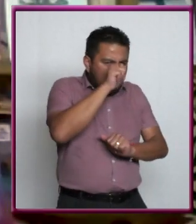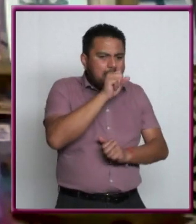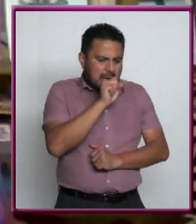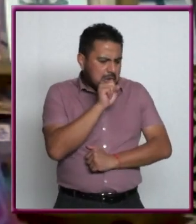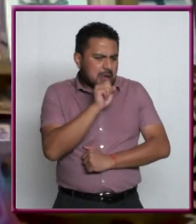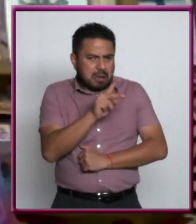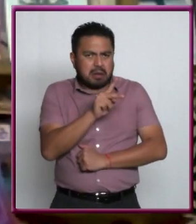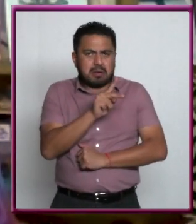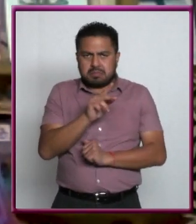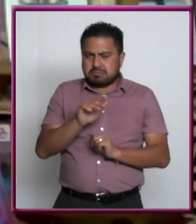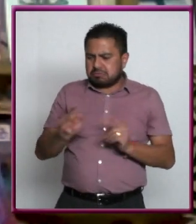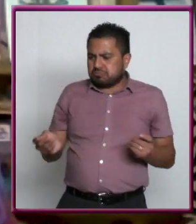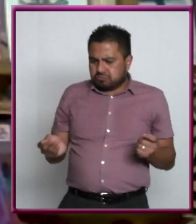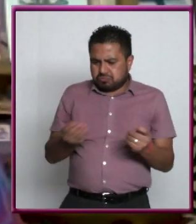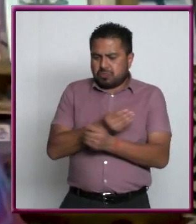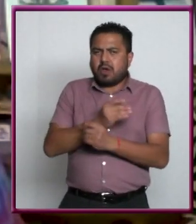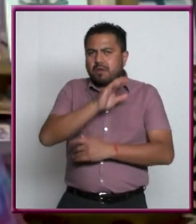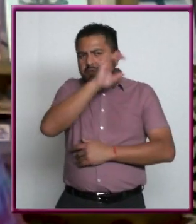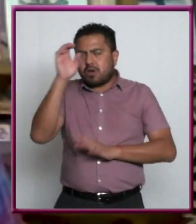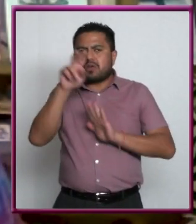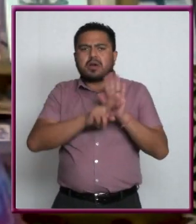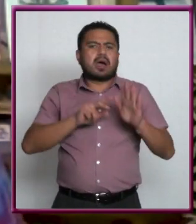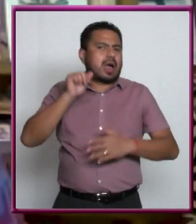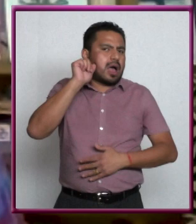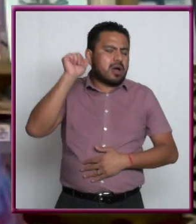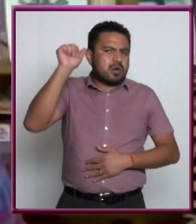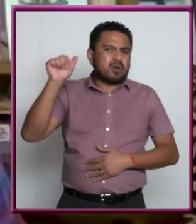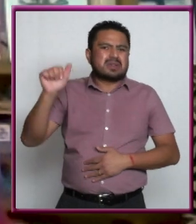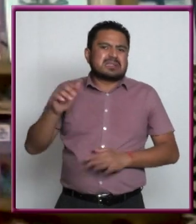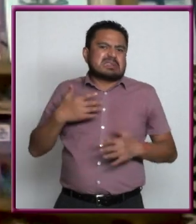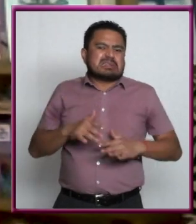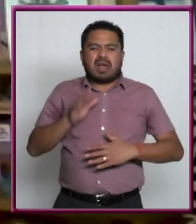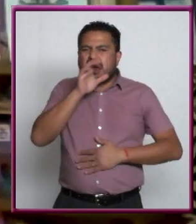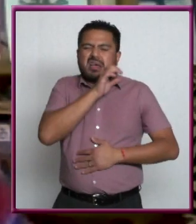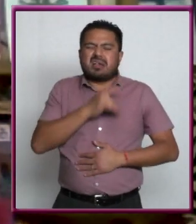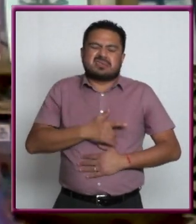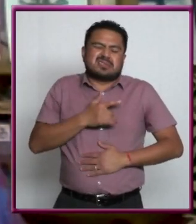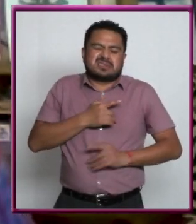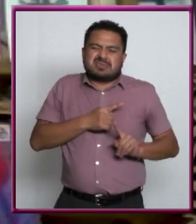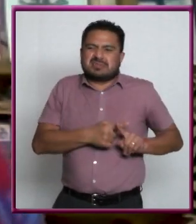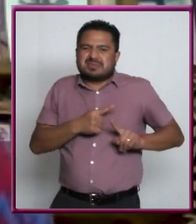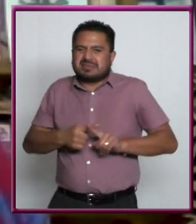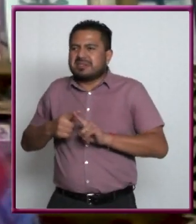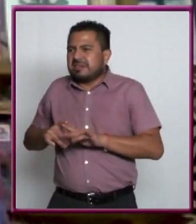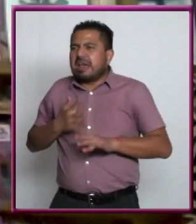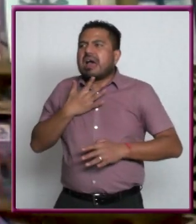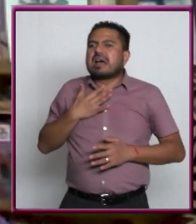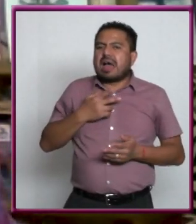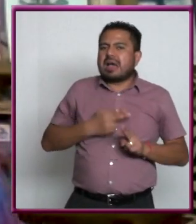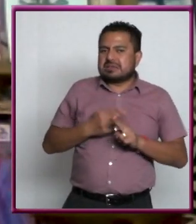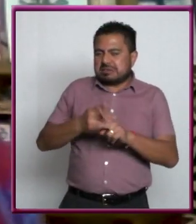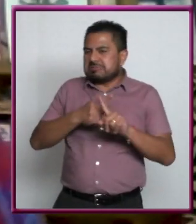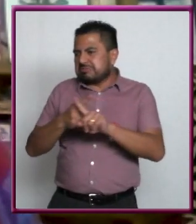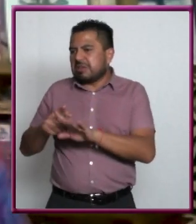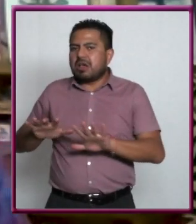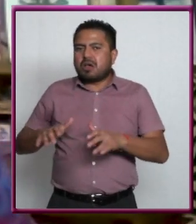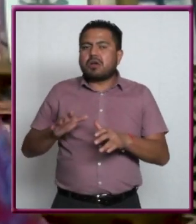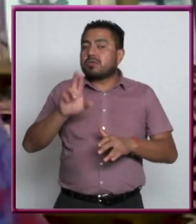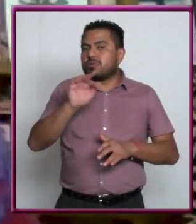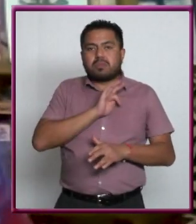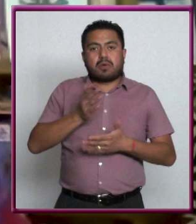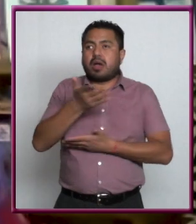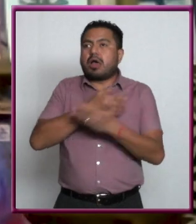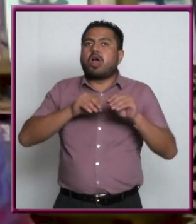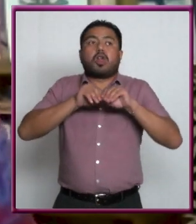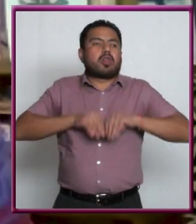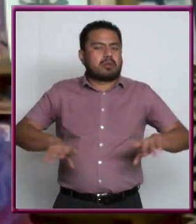relacionas y dices, ok, nos vamos a mandar estos fotos, videos y audios cachondos, ¿no?, sensuales o eróticos o hasta porno, pero